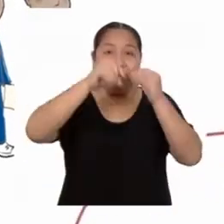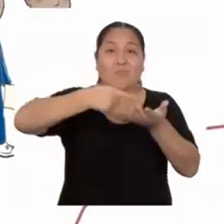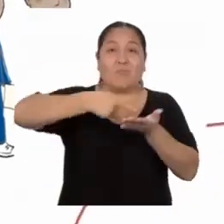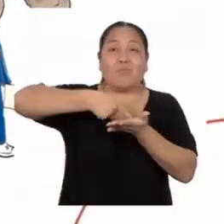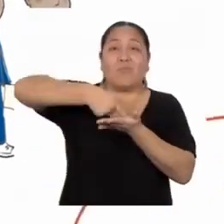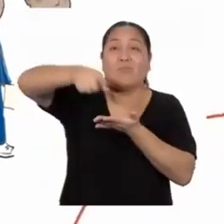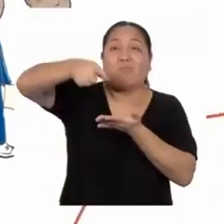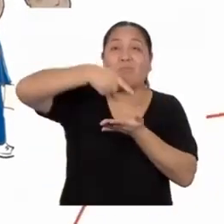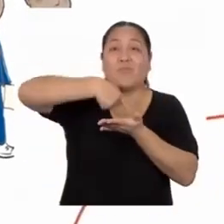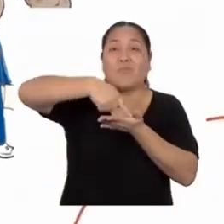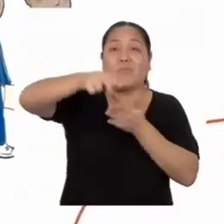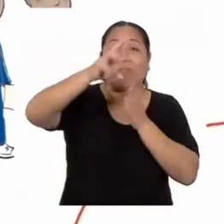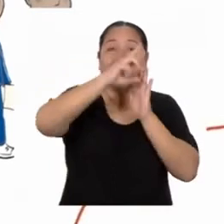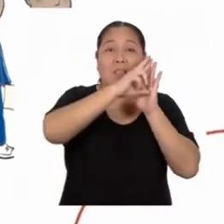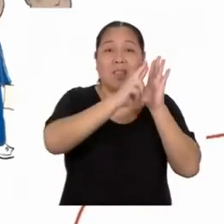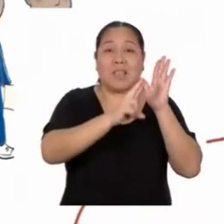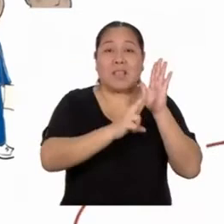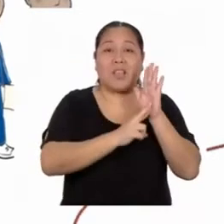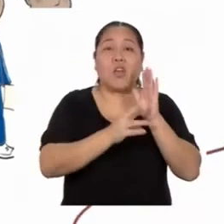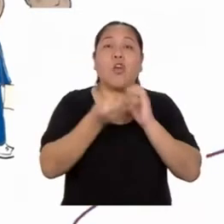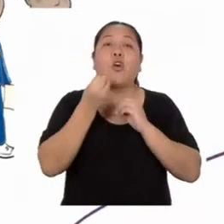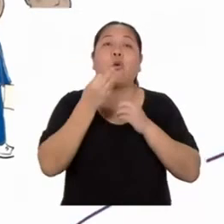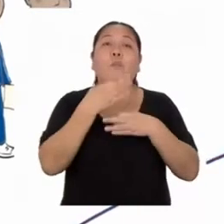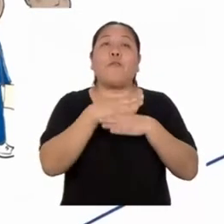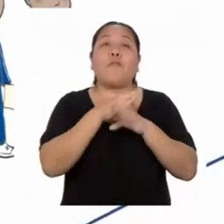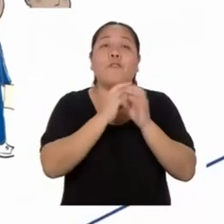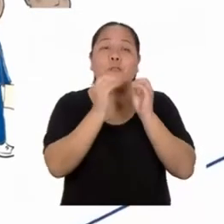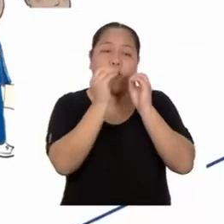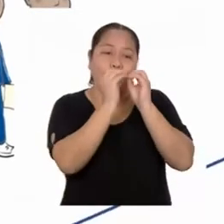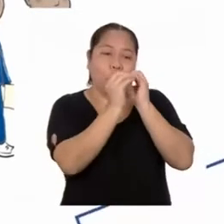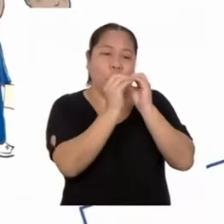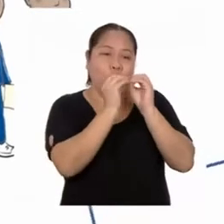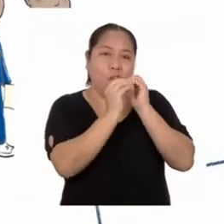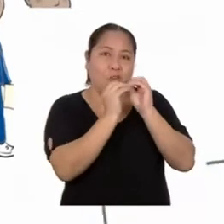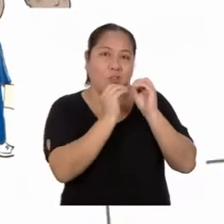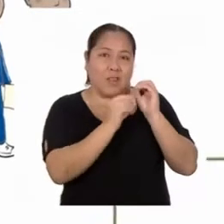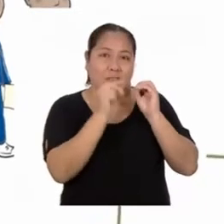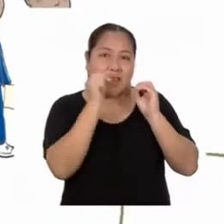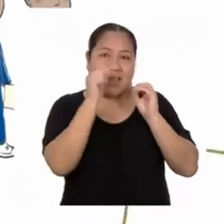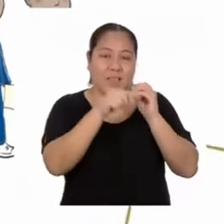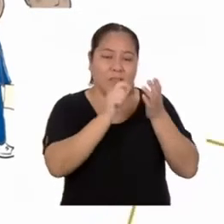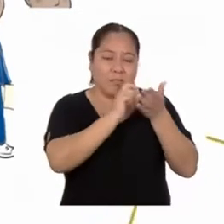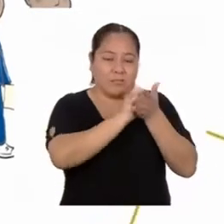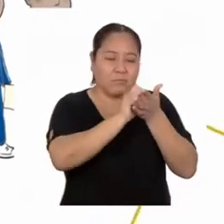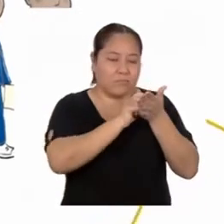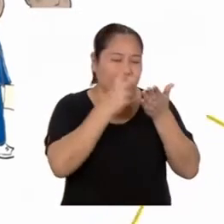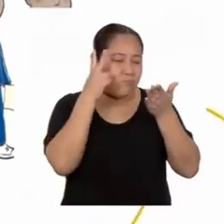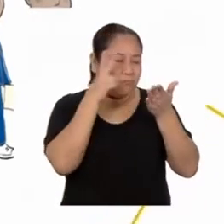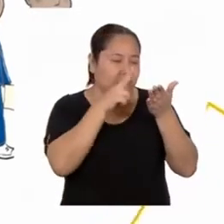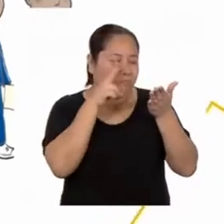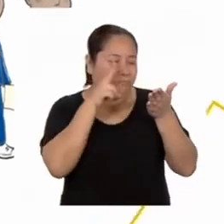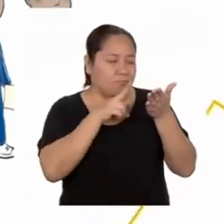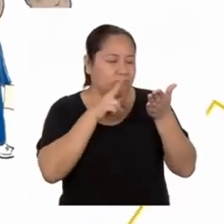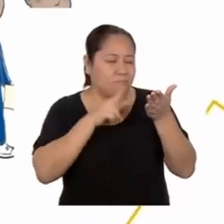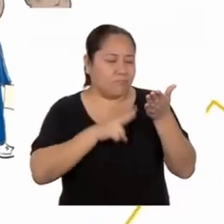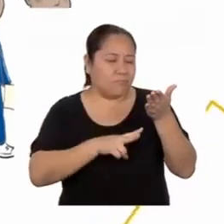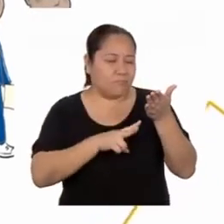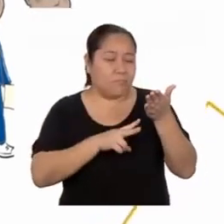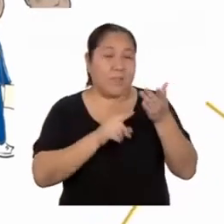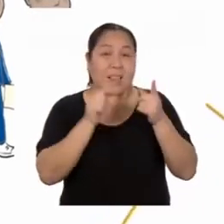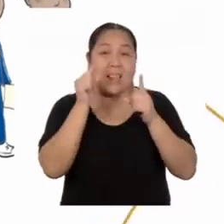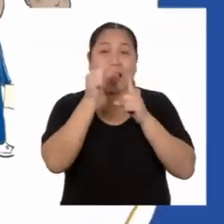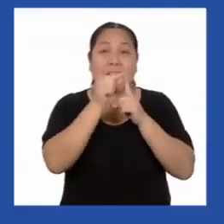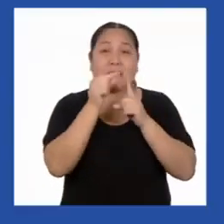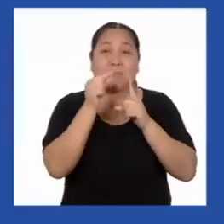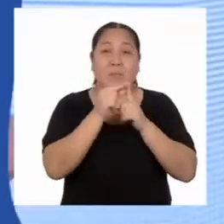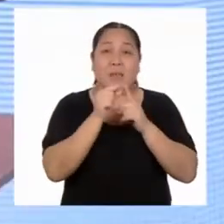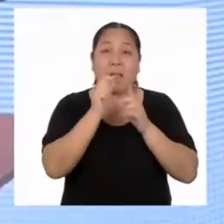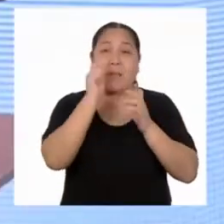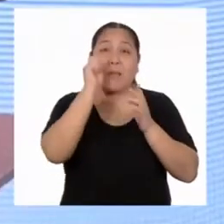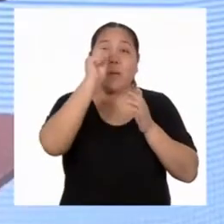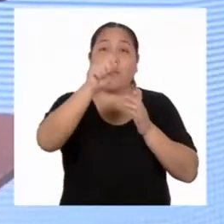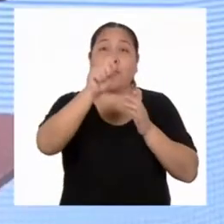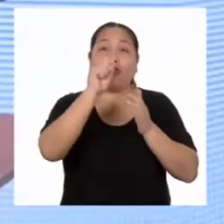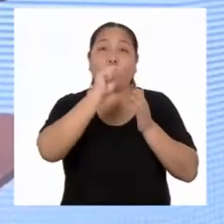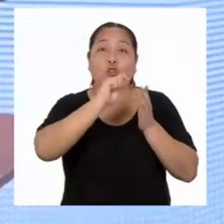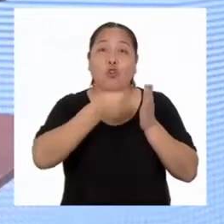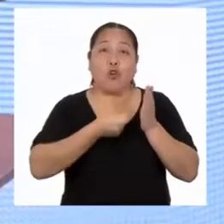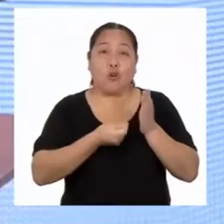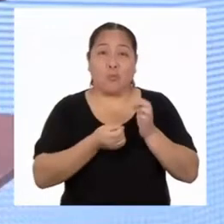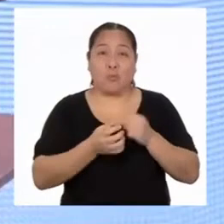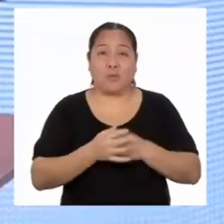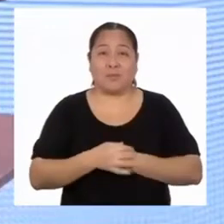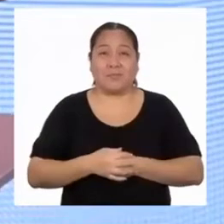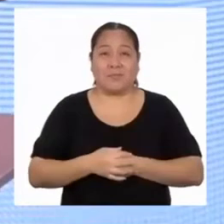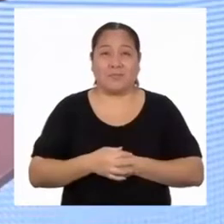Aquí vimos las formas de corregir nuestros textos, observando cuidadosamente nuestra ortografía y la puntuación.